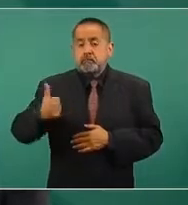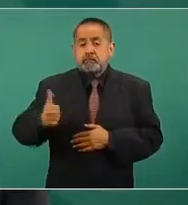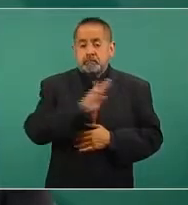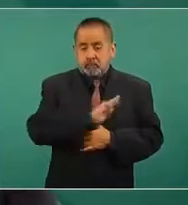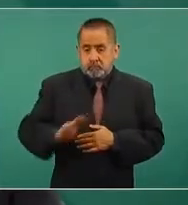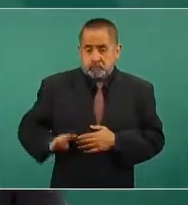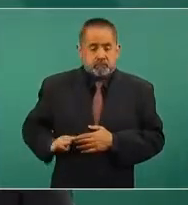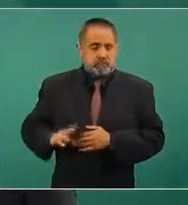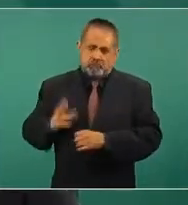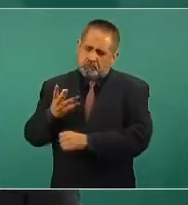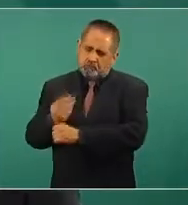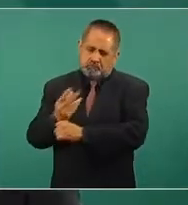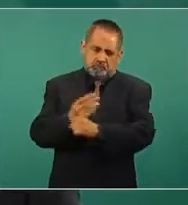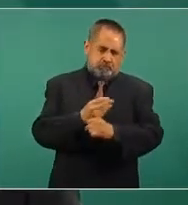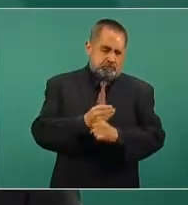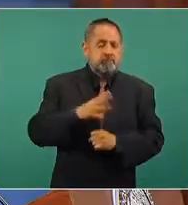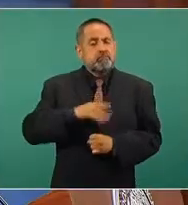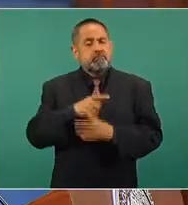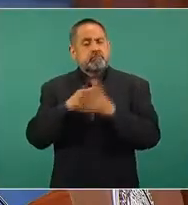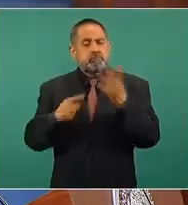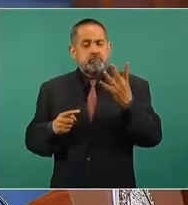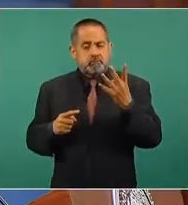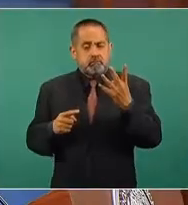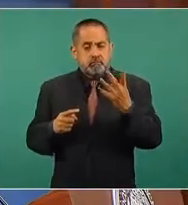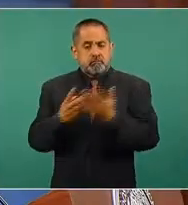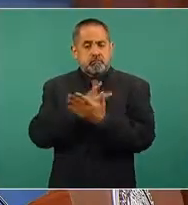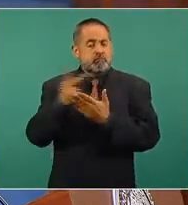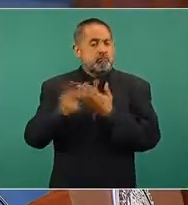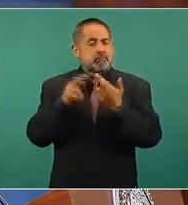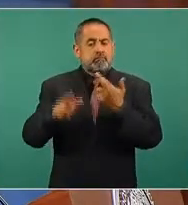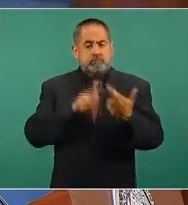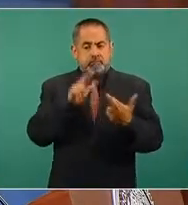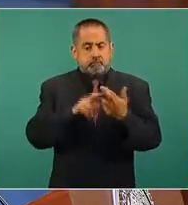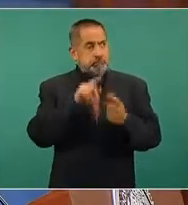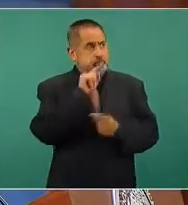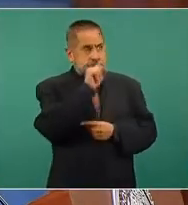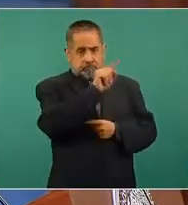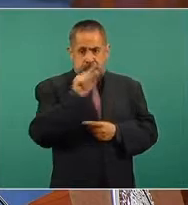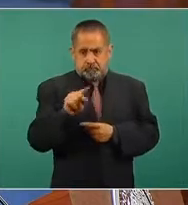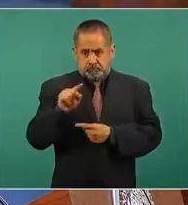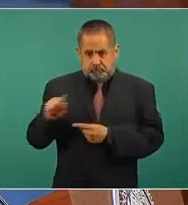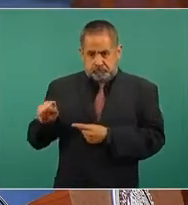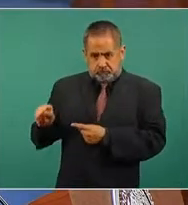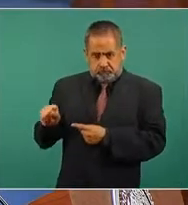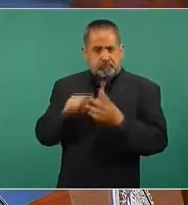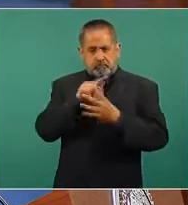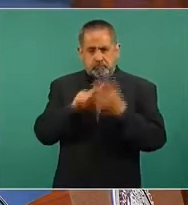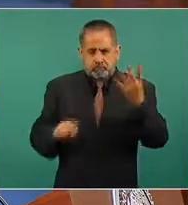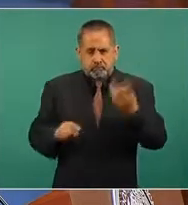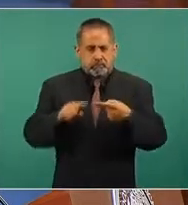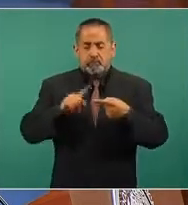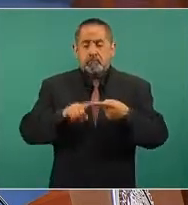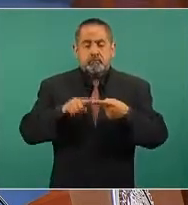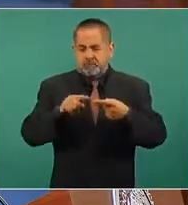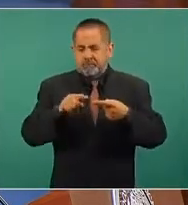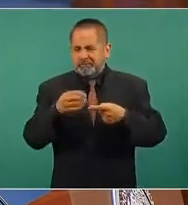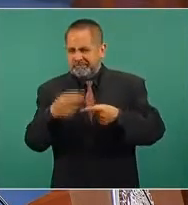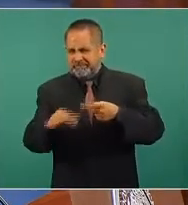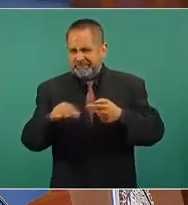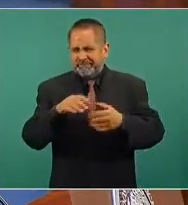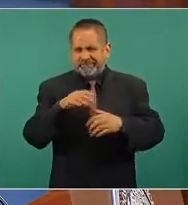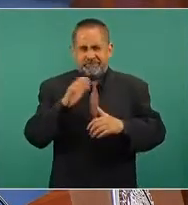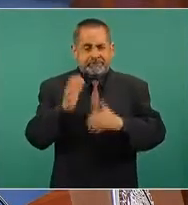4 programas regionales, uno que ya está en su última etapa, que es el programa de desarrollo regional en las